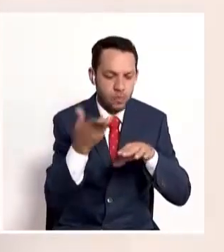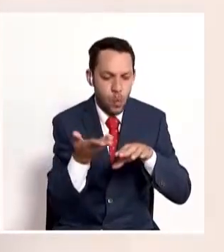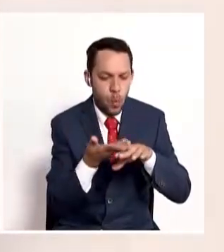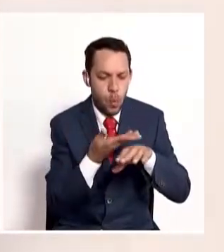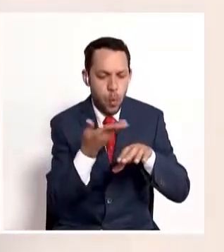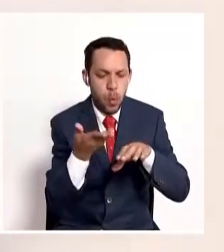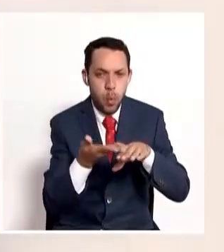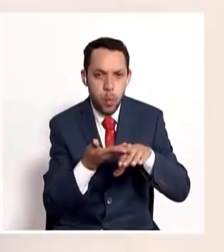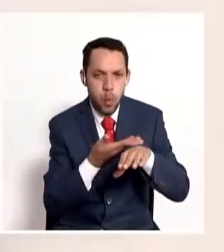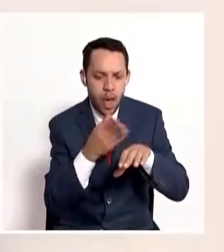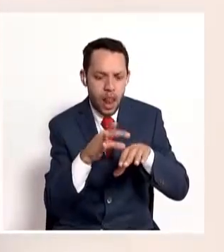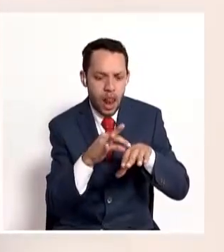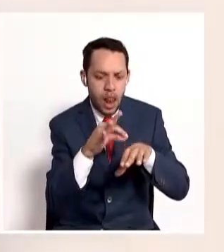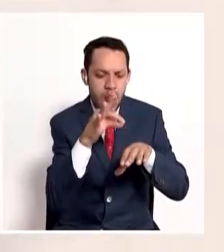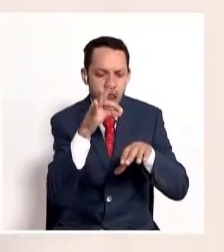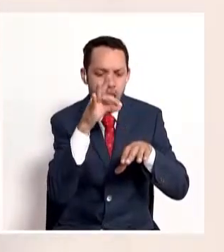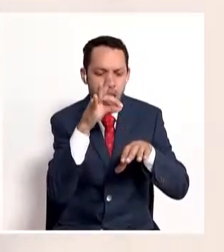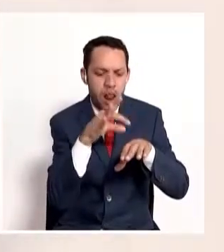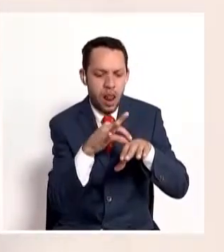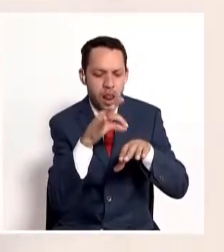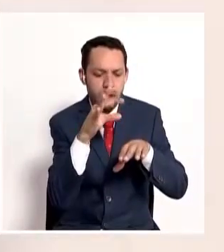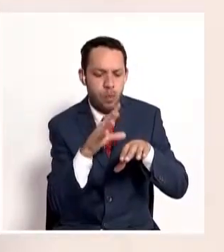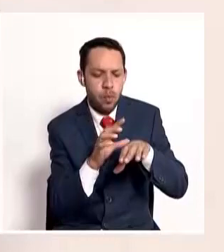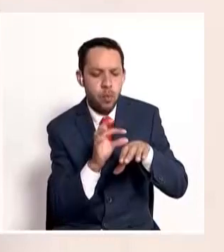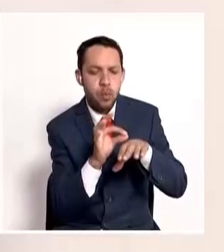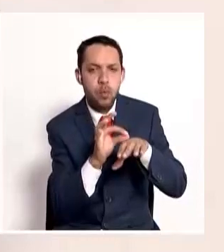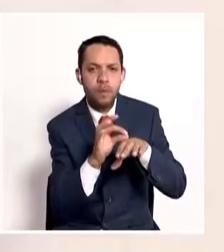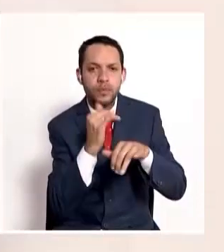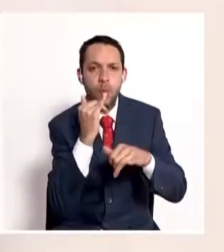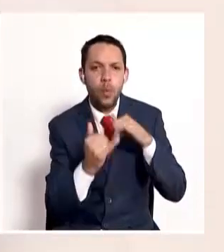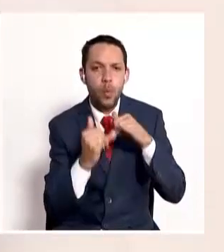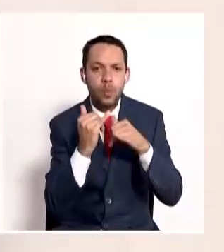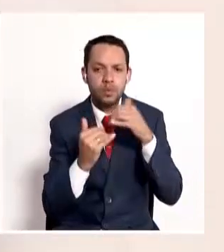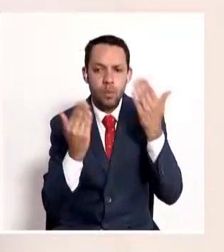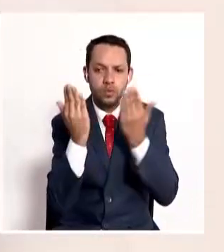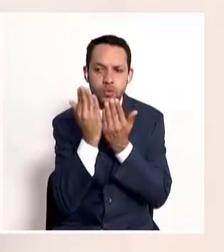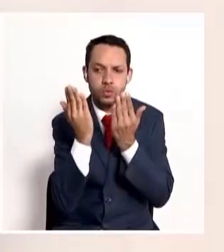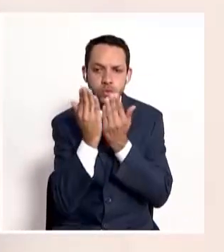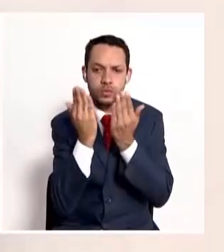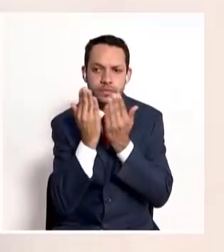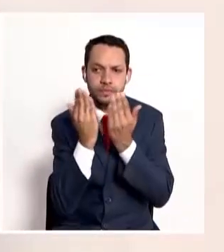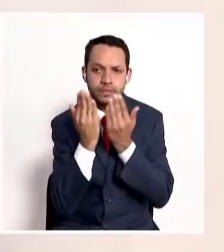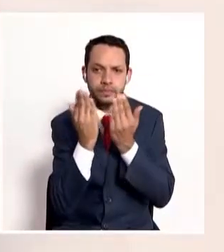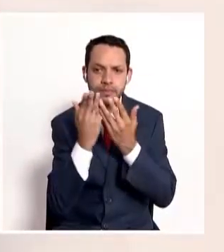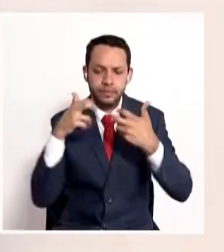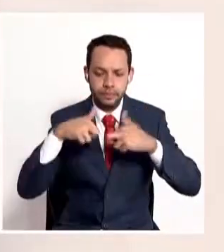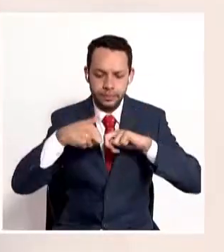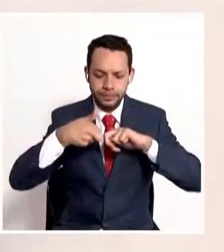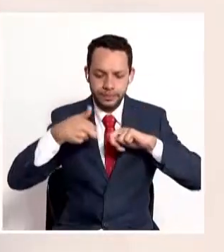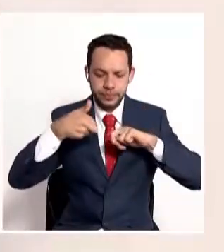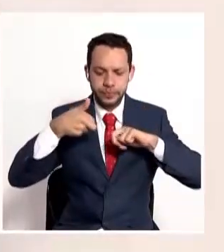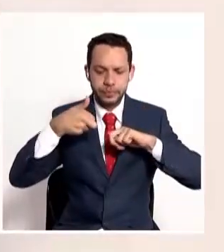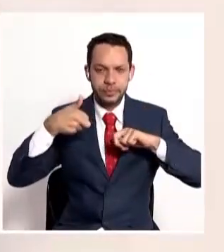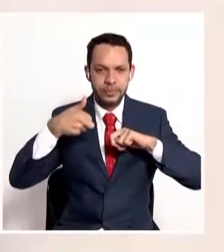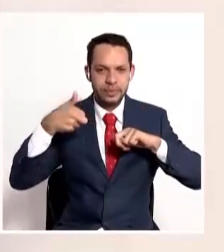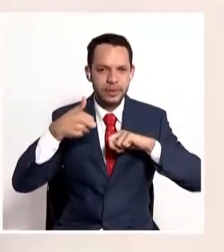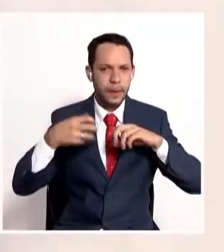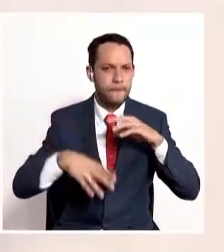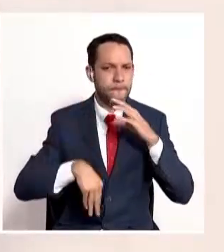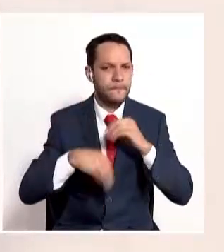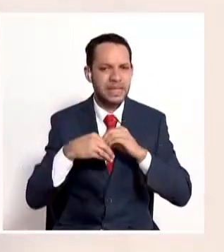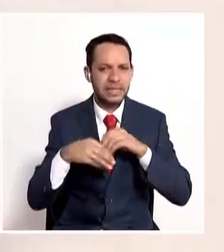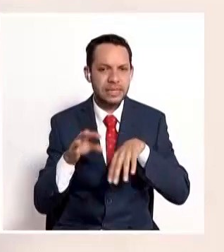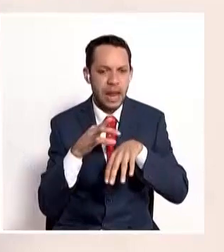adherida a él esa es la fascia los últimos estudios lo que se ha demostrado es que el músculo se inflama pero un bloque más se inflama